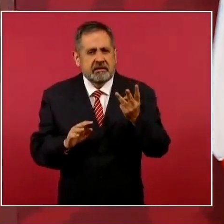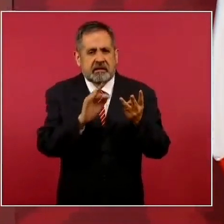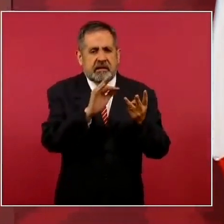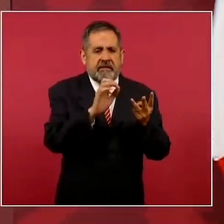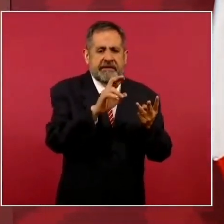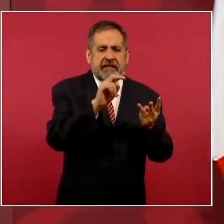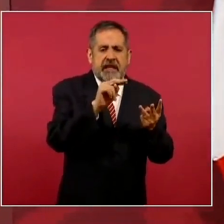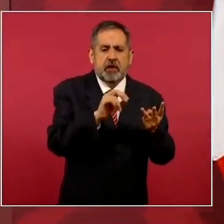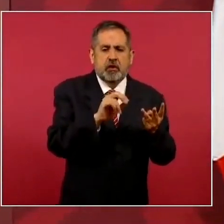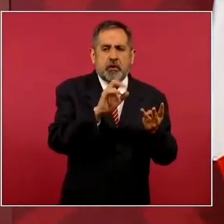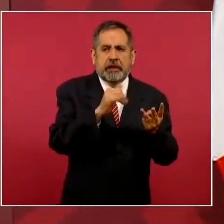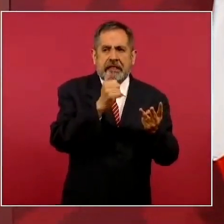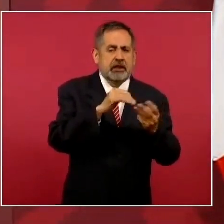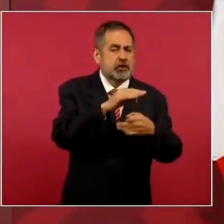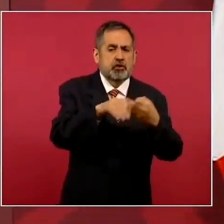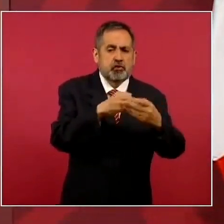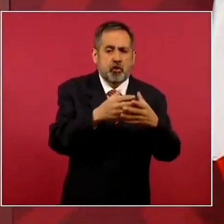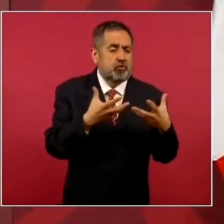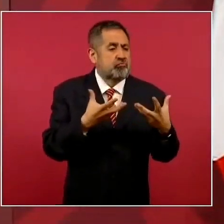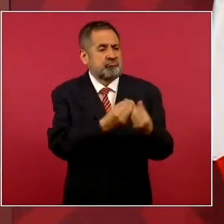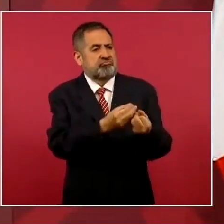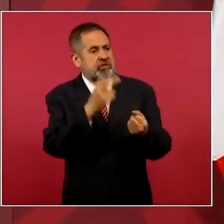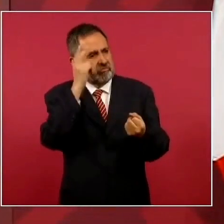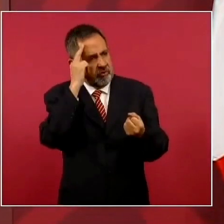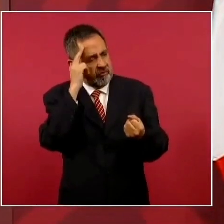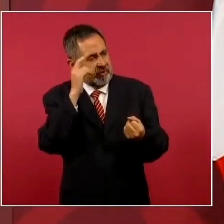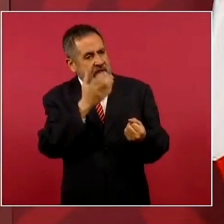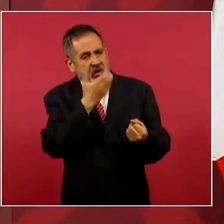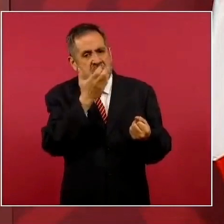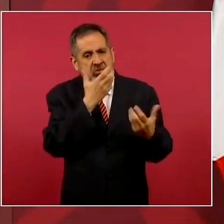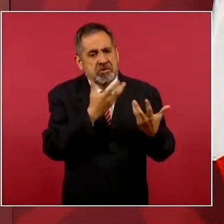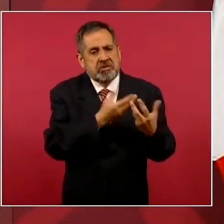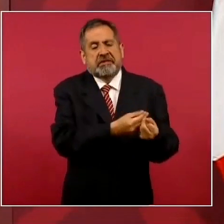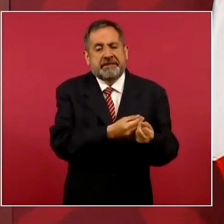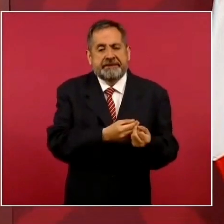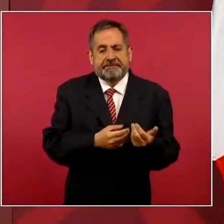Bernardo Reyes, todos porfiristas.